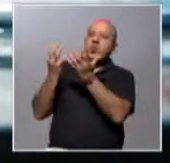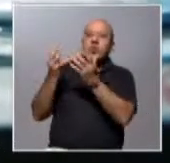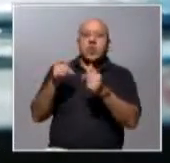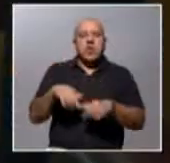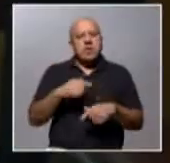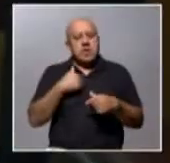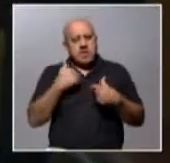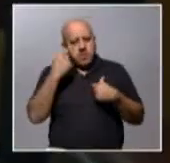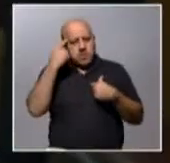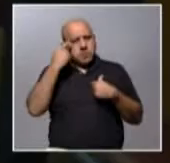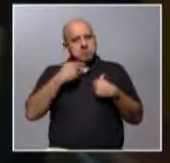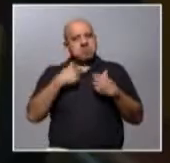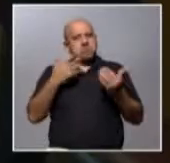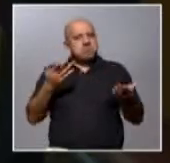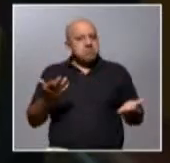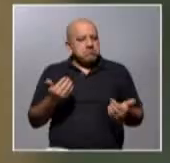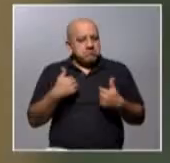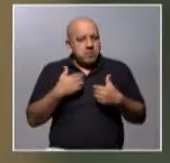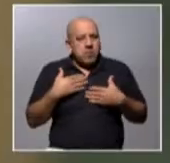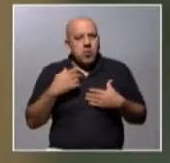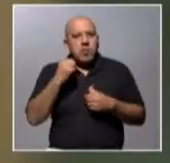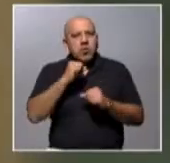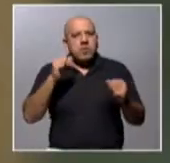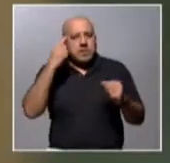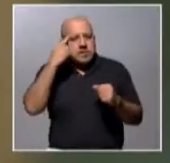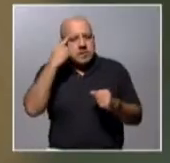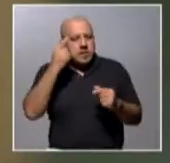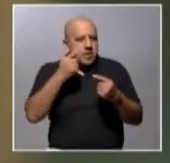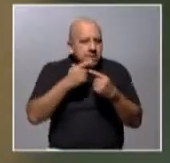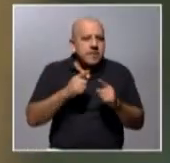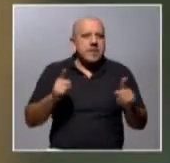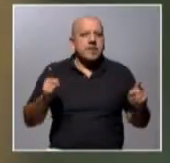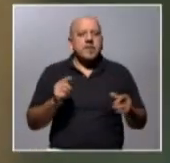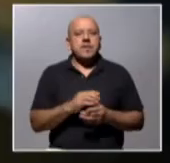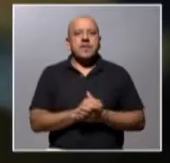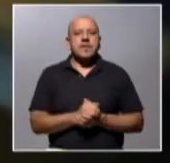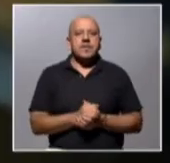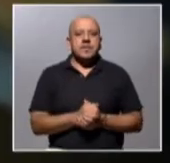mejor en la vida. O al menos vos te podés pensar otros escenarios.